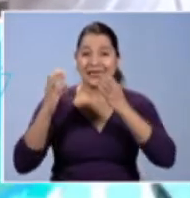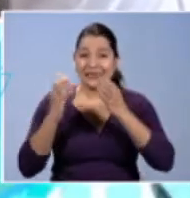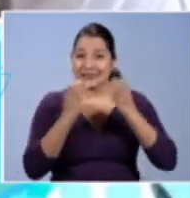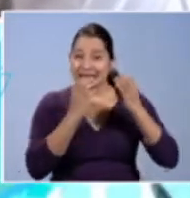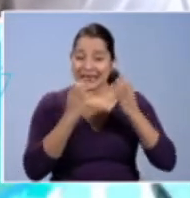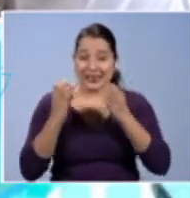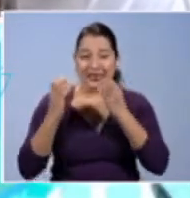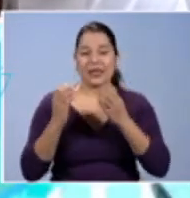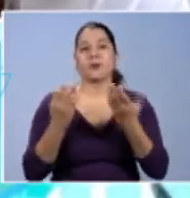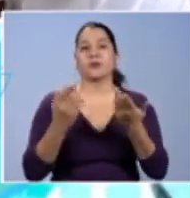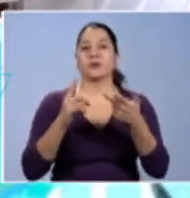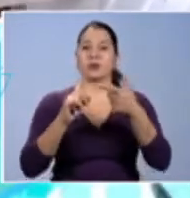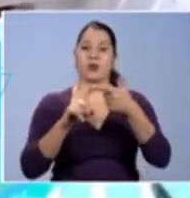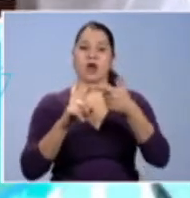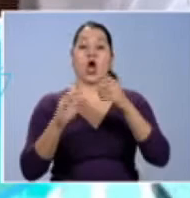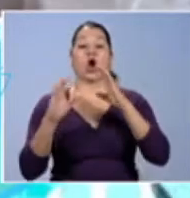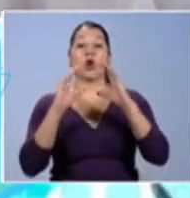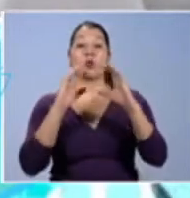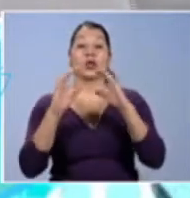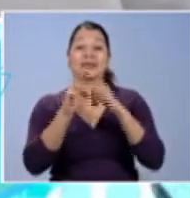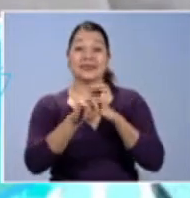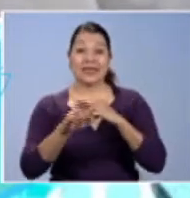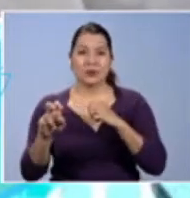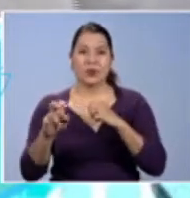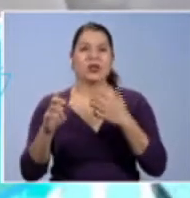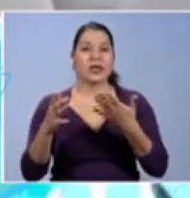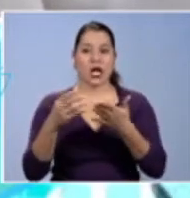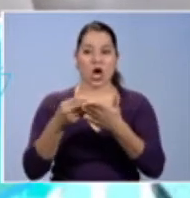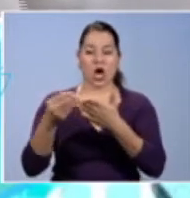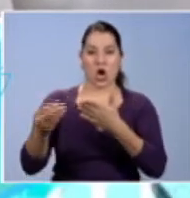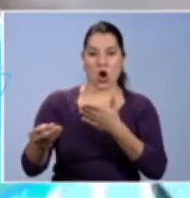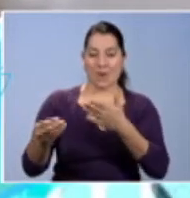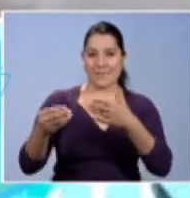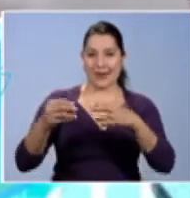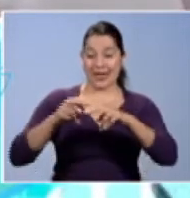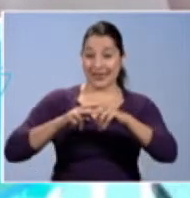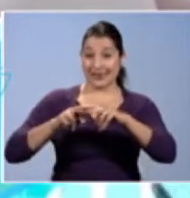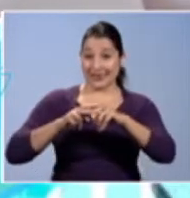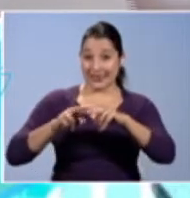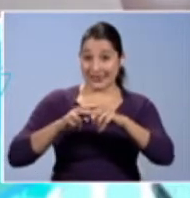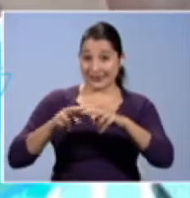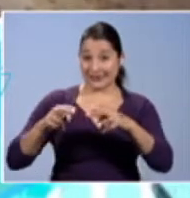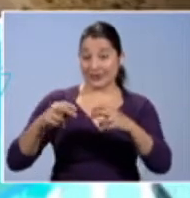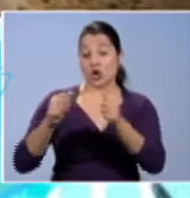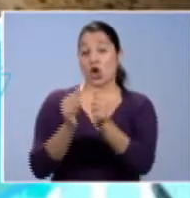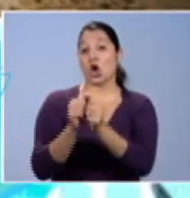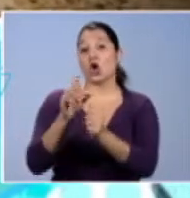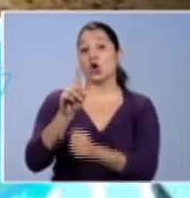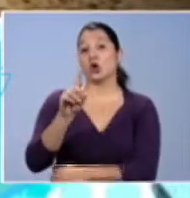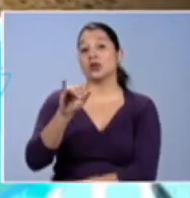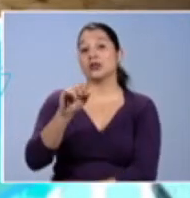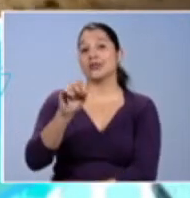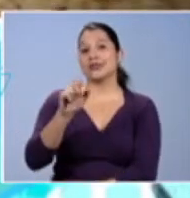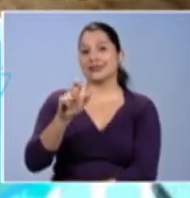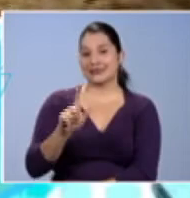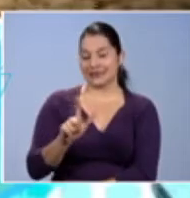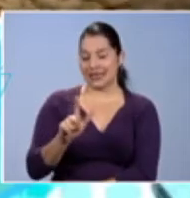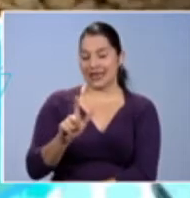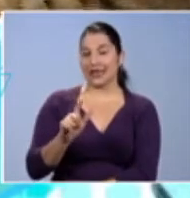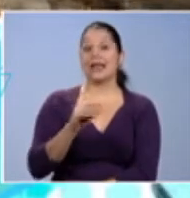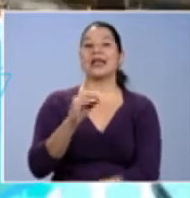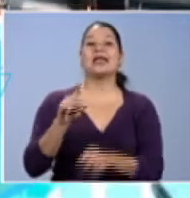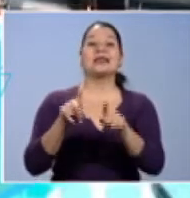comunicación y transportes, bueno, está el proyecto de la compra de trenes de autopropulsión a base de diésel. Está